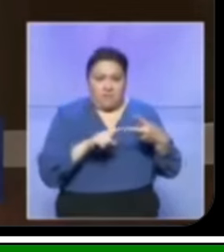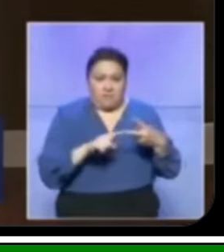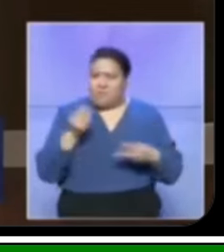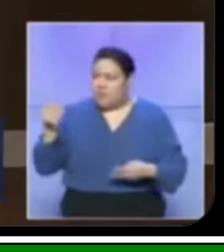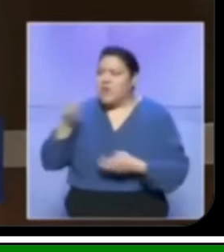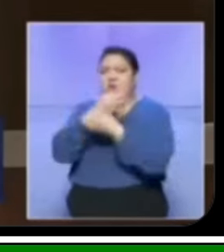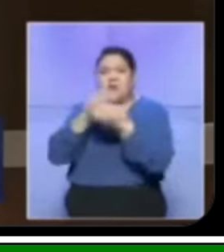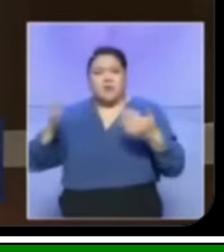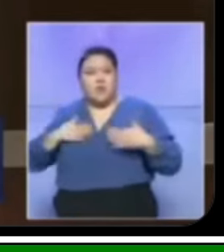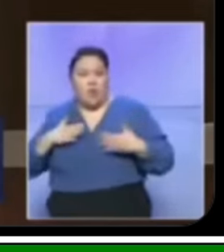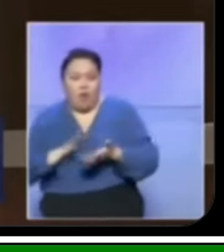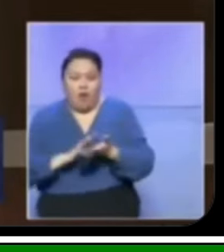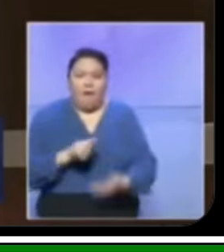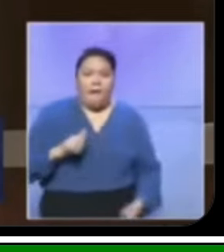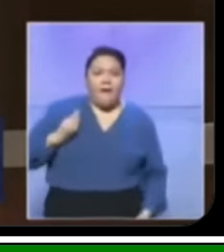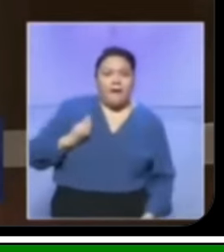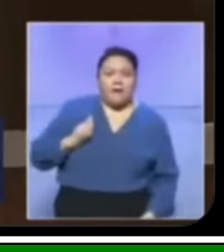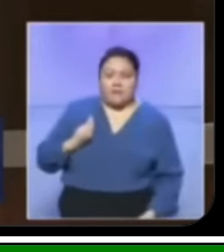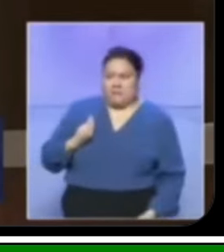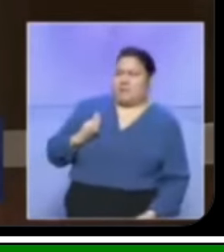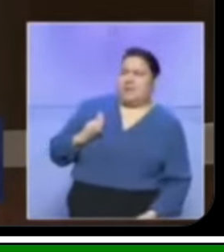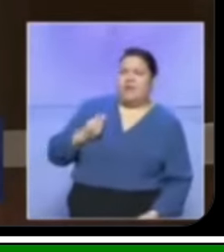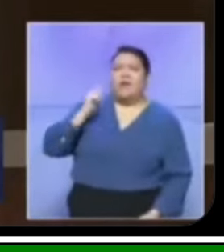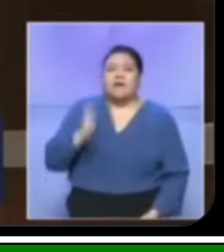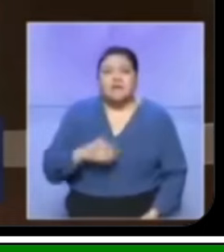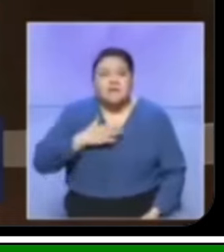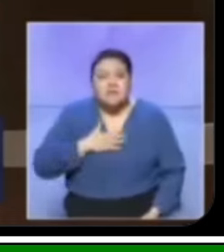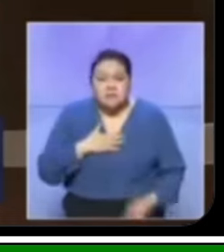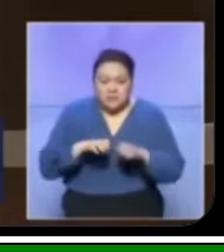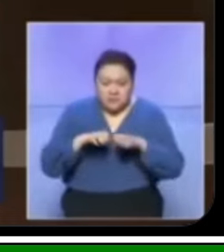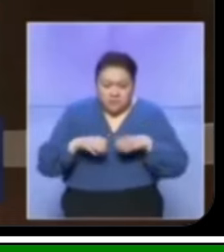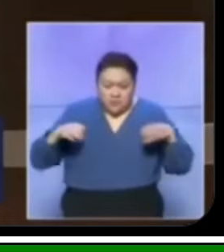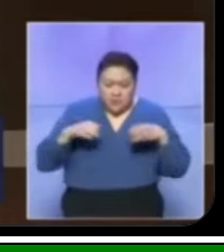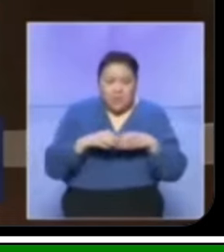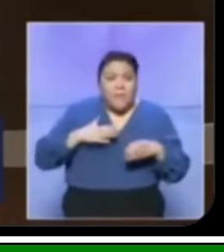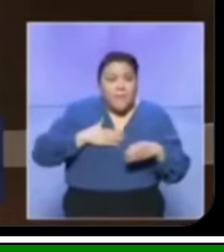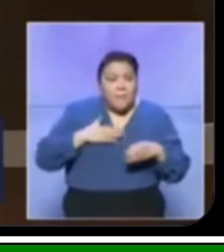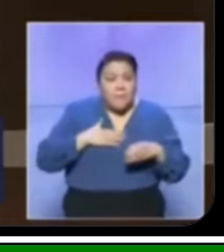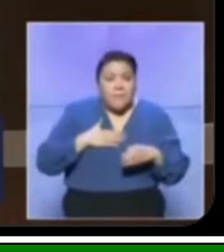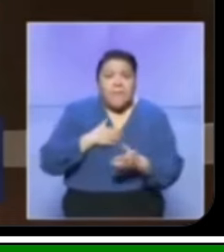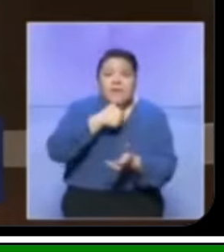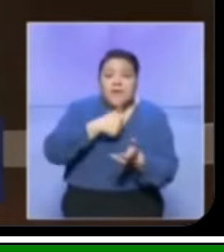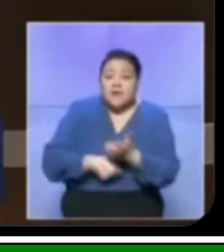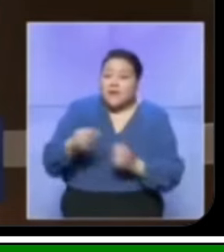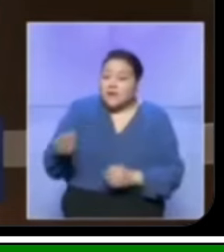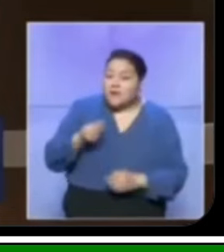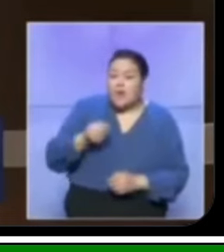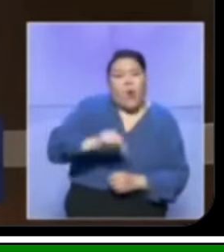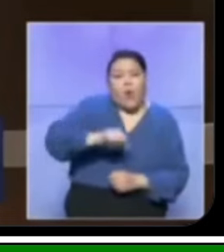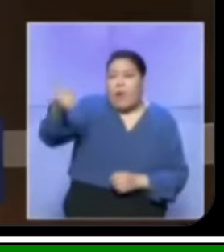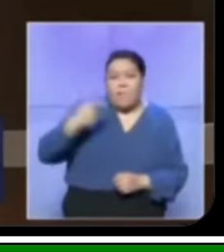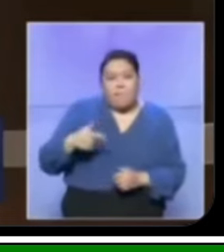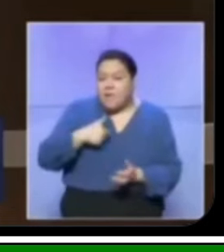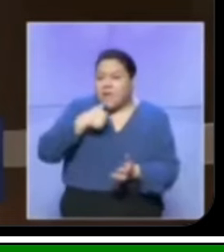Esto provocó incluso que recibiera en mi ponencia dentro del expediente un escrito del tercero